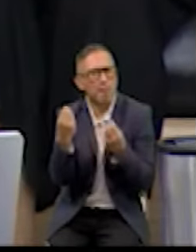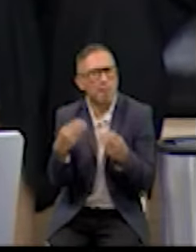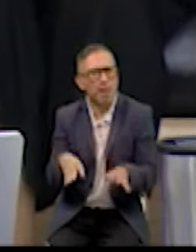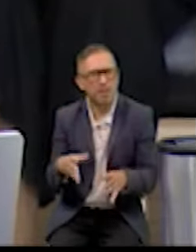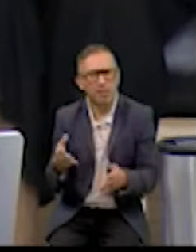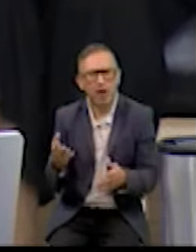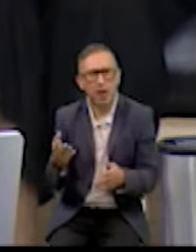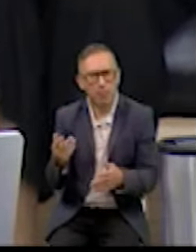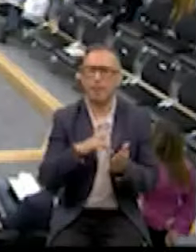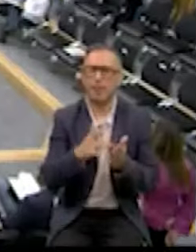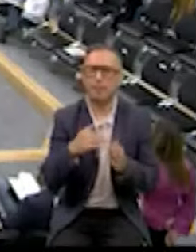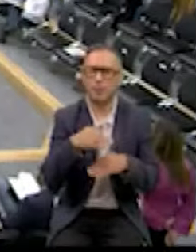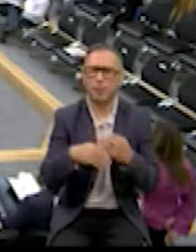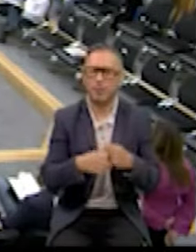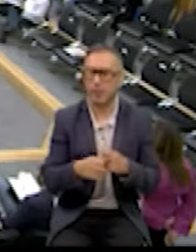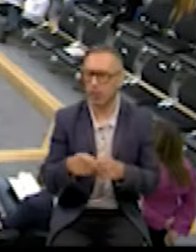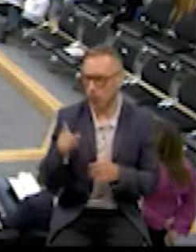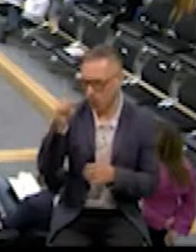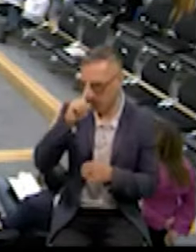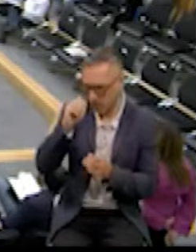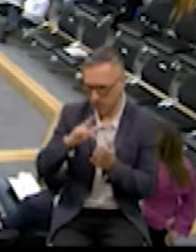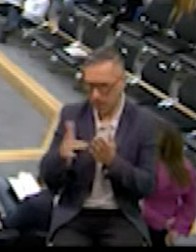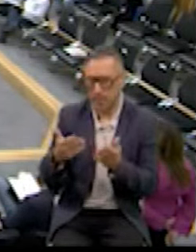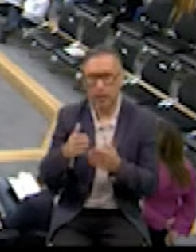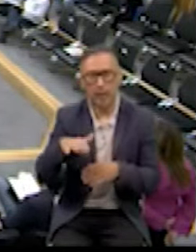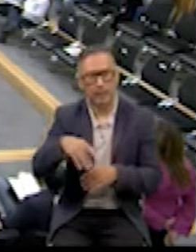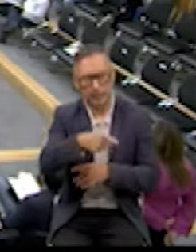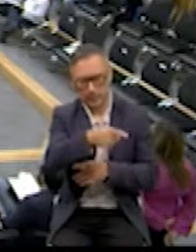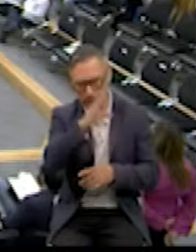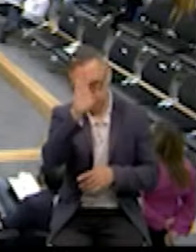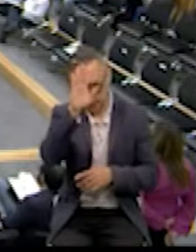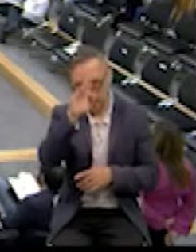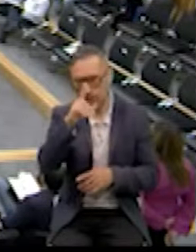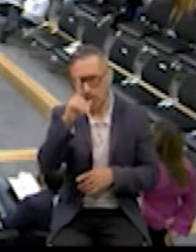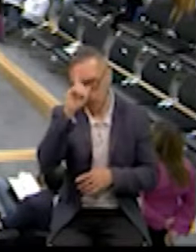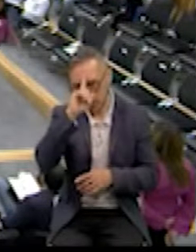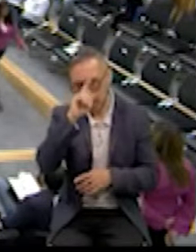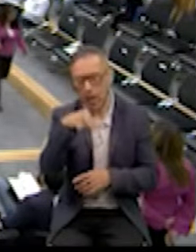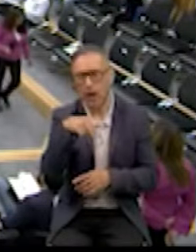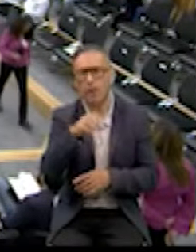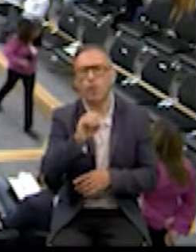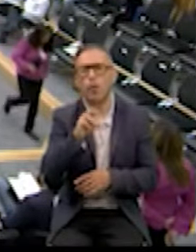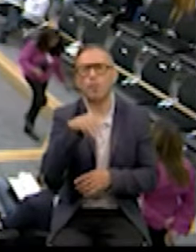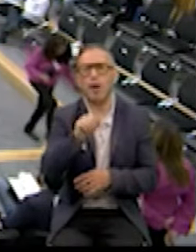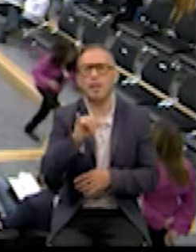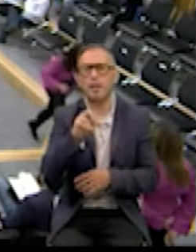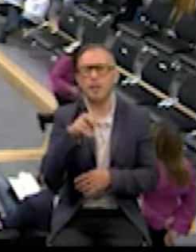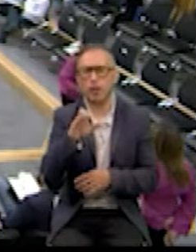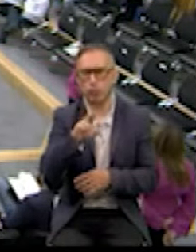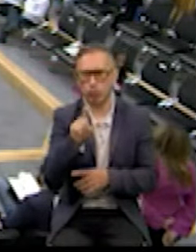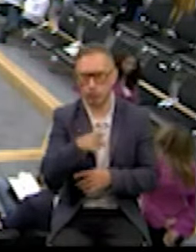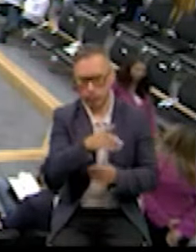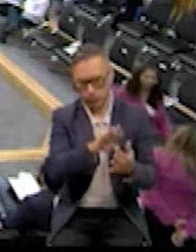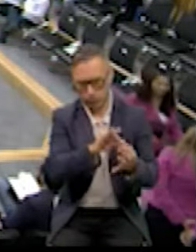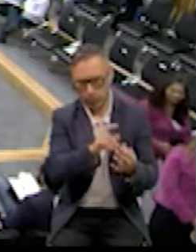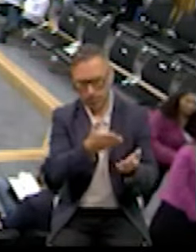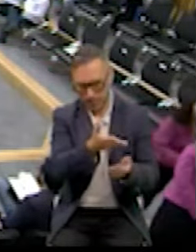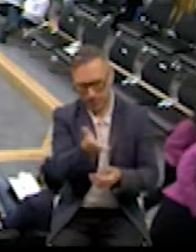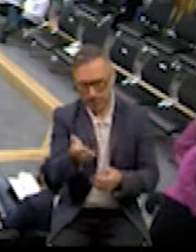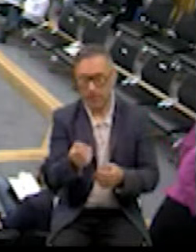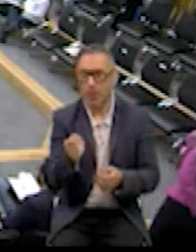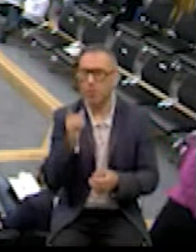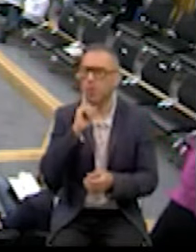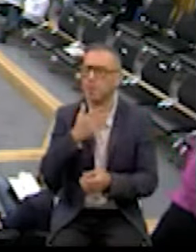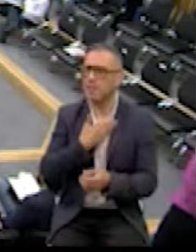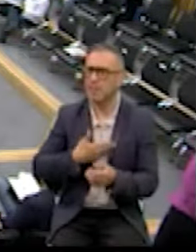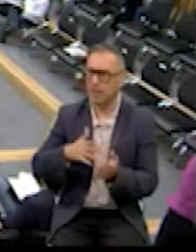regrese y sea un fracaso de gobernador como le fue al Bronco por querer ser candidato a la presidencia bajo un argumento falaz de que